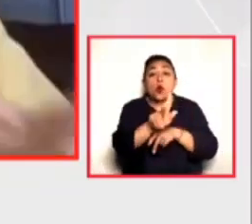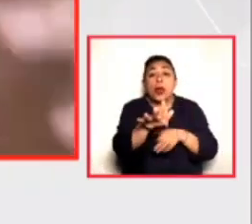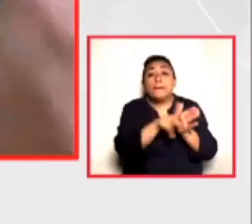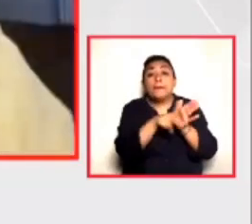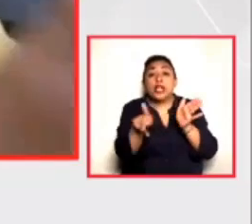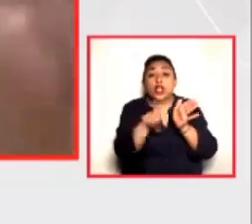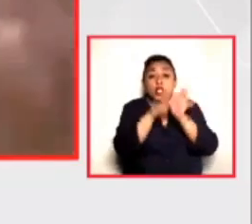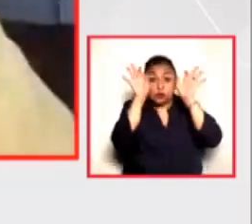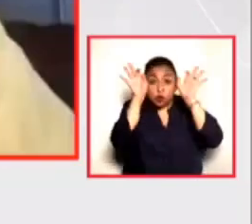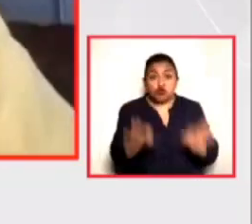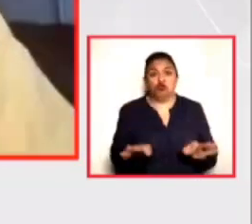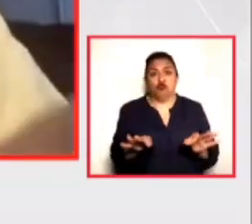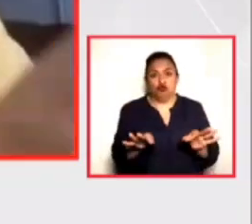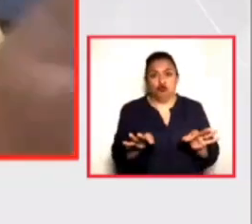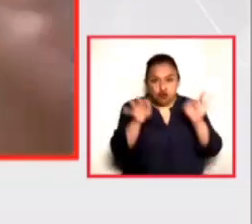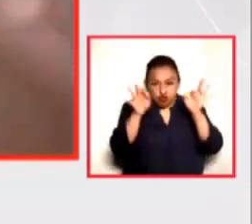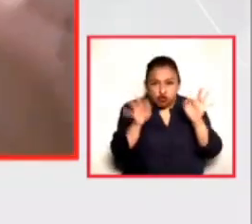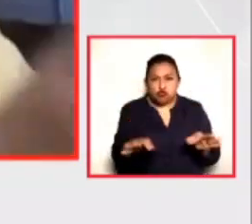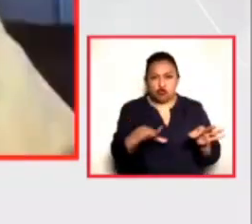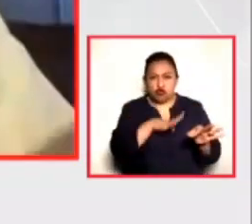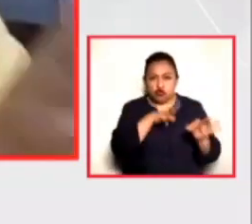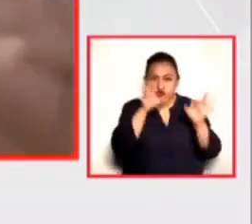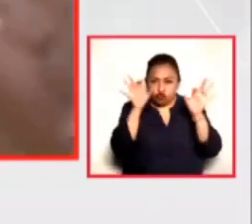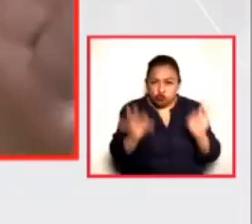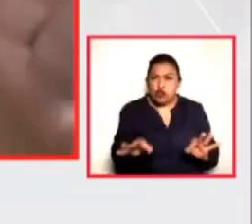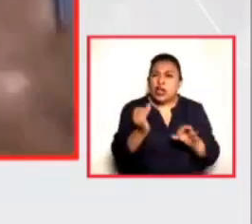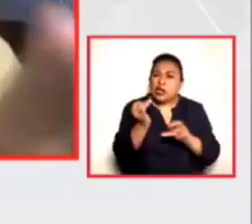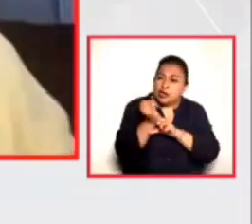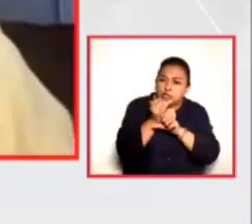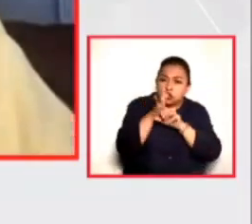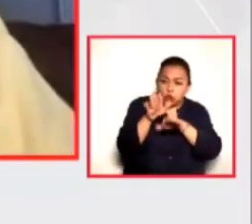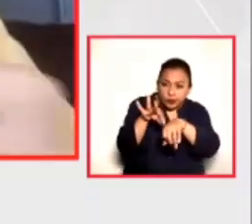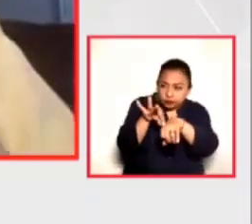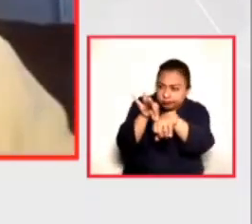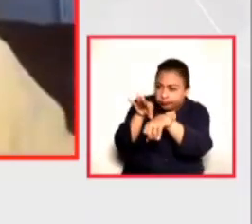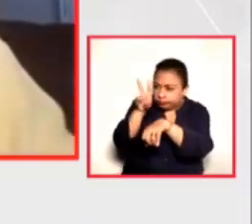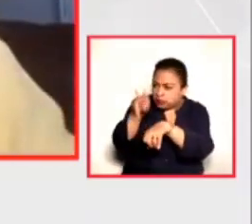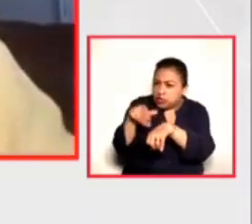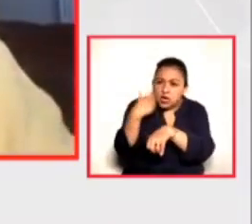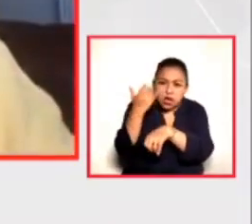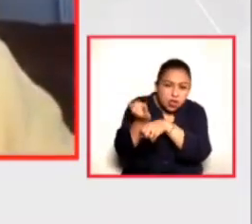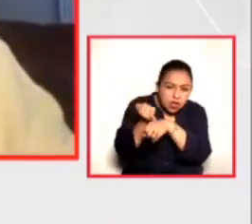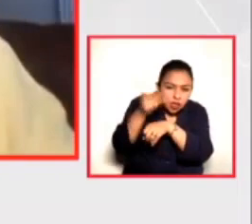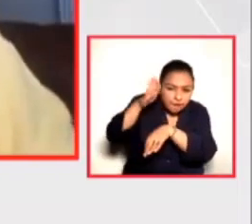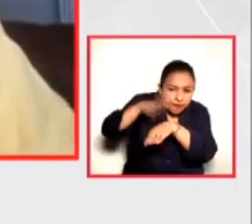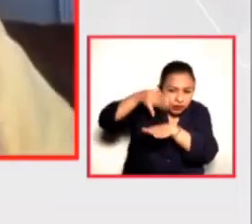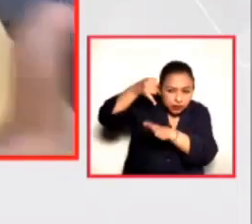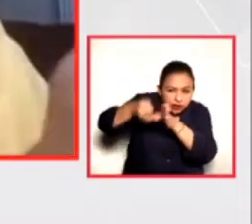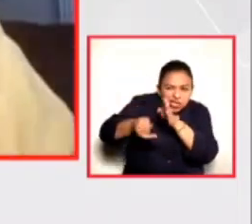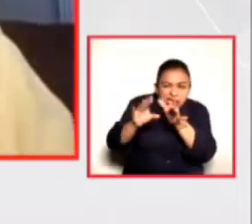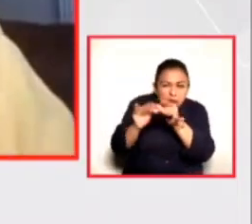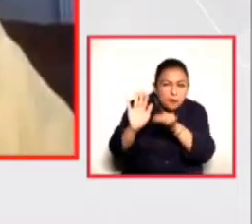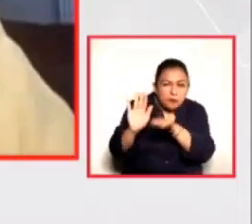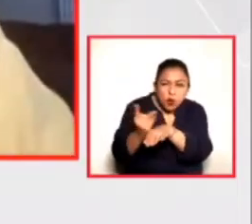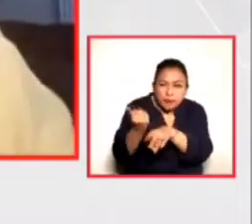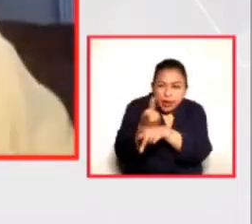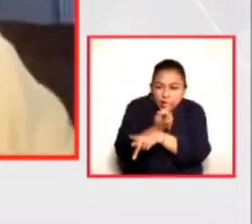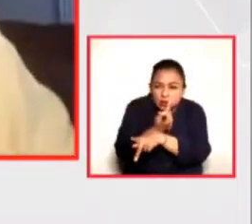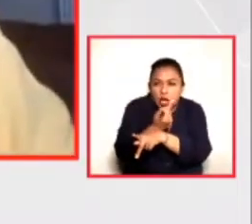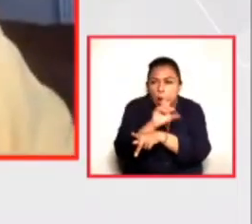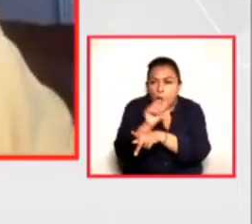decir, ese que indaga en los hechos, que busca explicaciones, que saca las cosas que no son